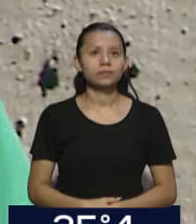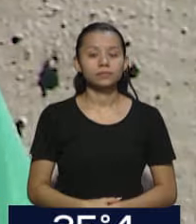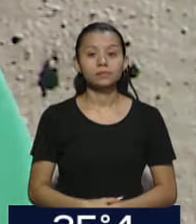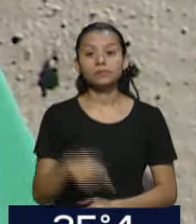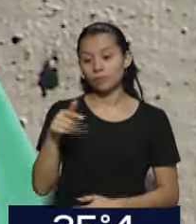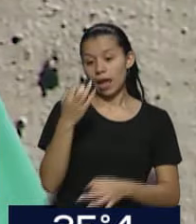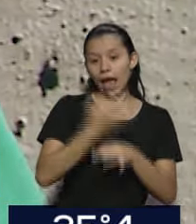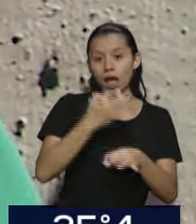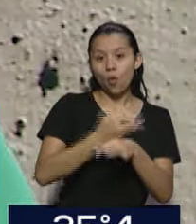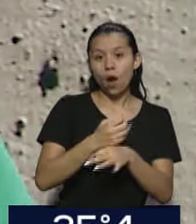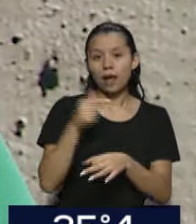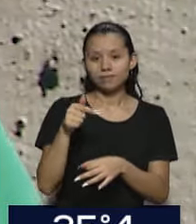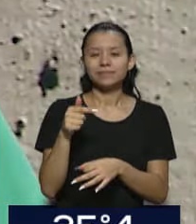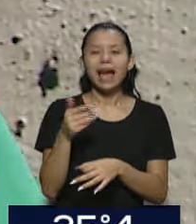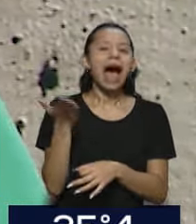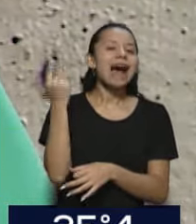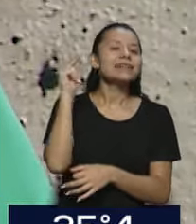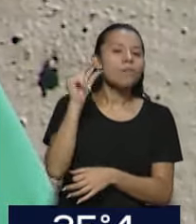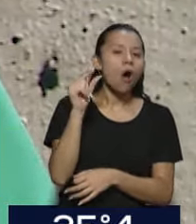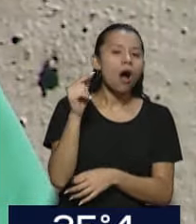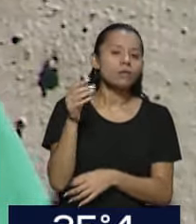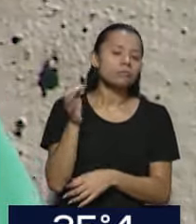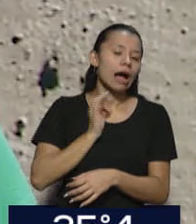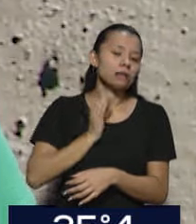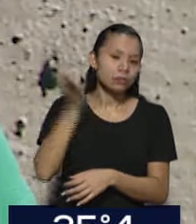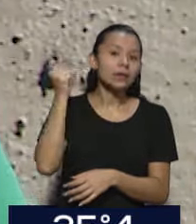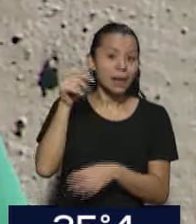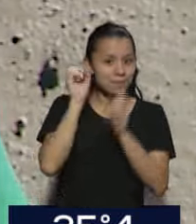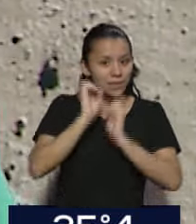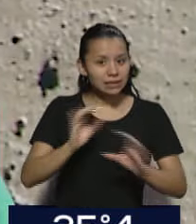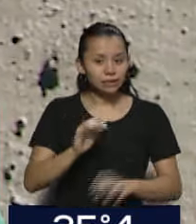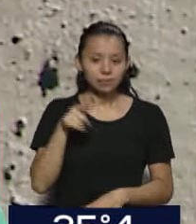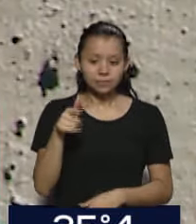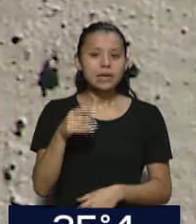está haciendo, no hace mucho tiempo, pero ahí empieza.